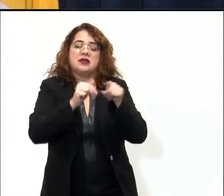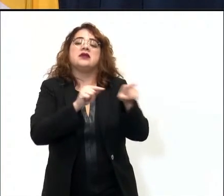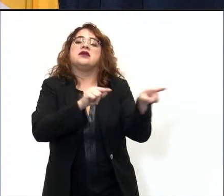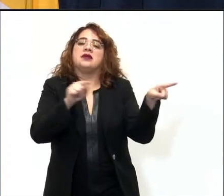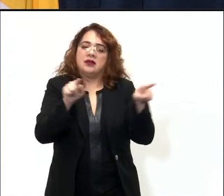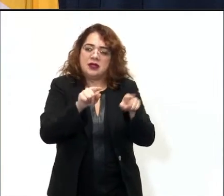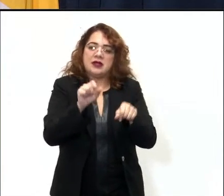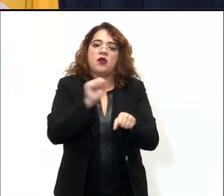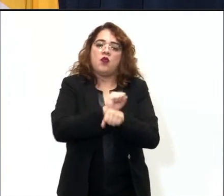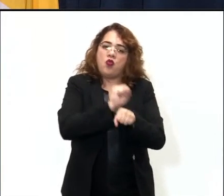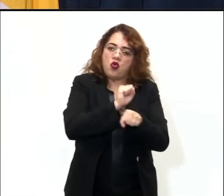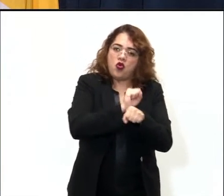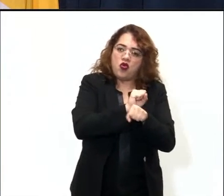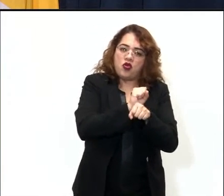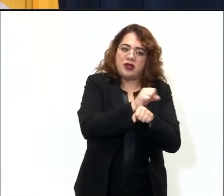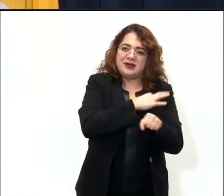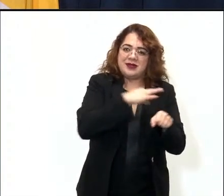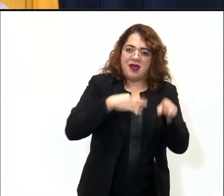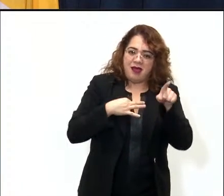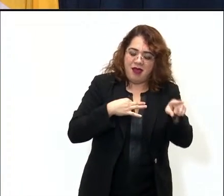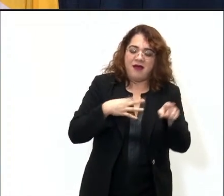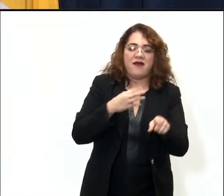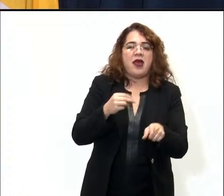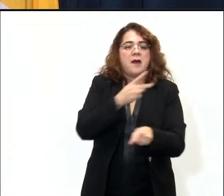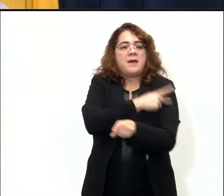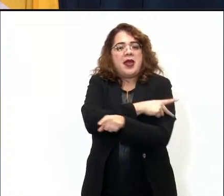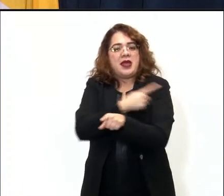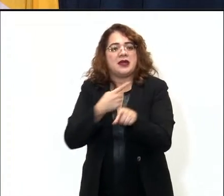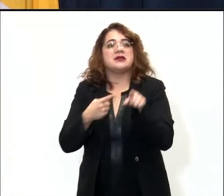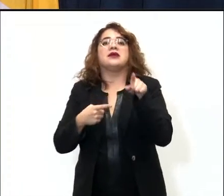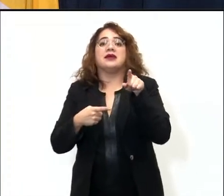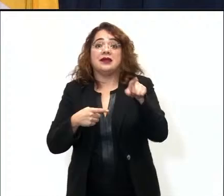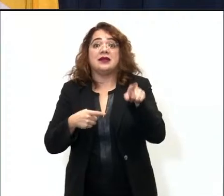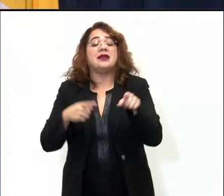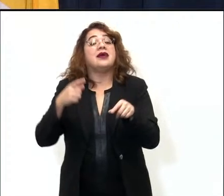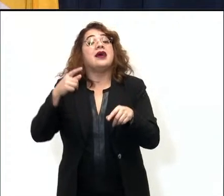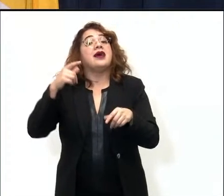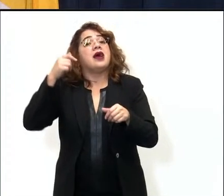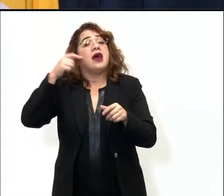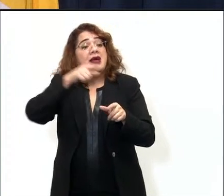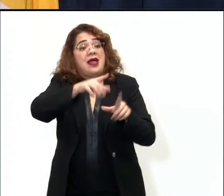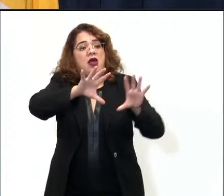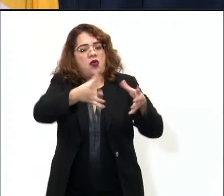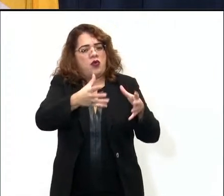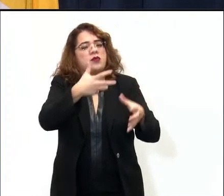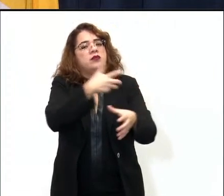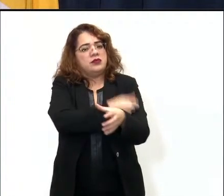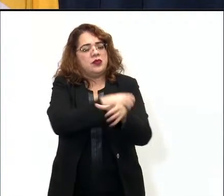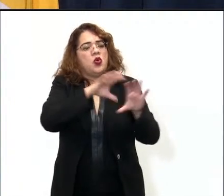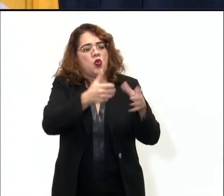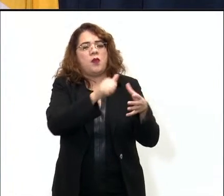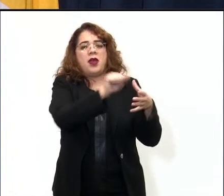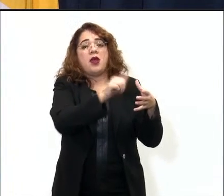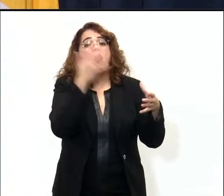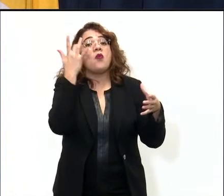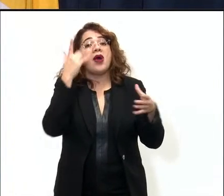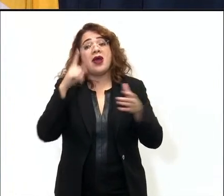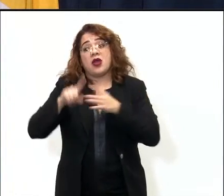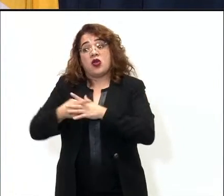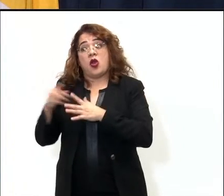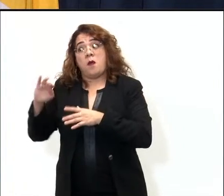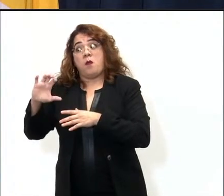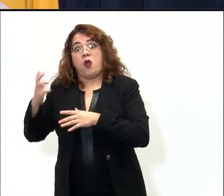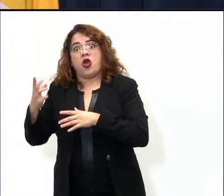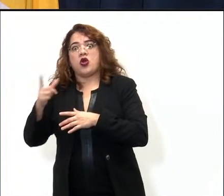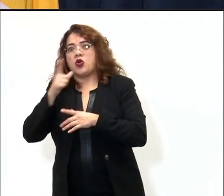centros fueron los que tuvieron los números altos de COVID a principio de esta pandemia. Hasta ahora se han administrado un